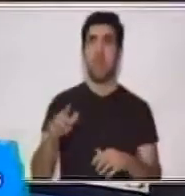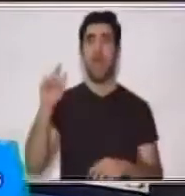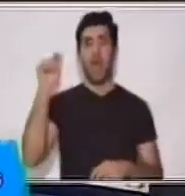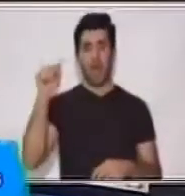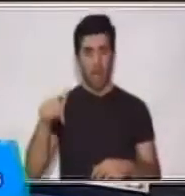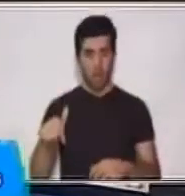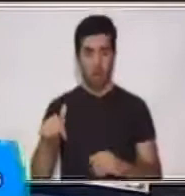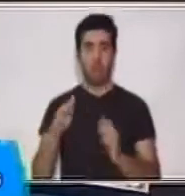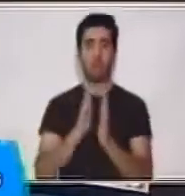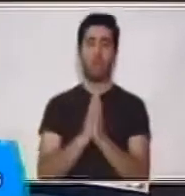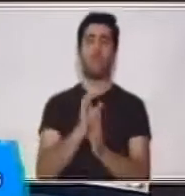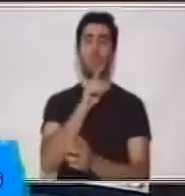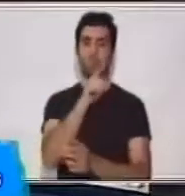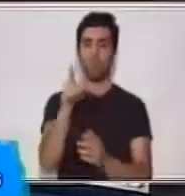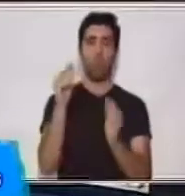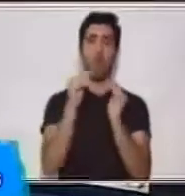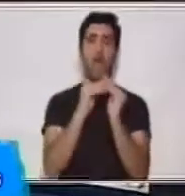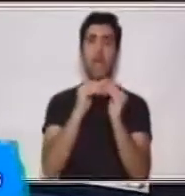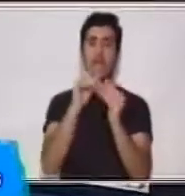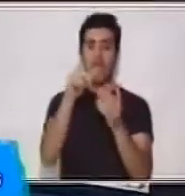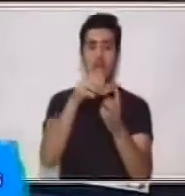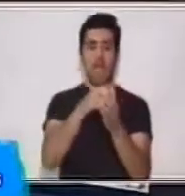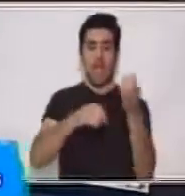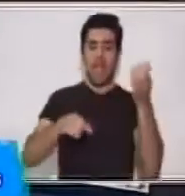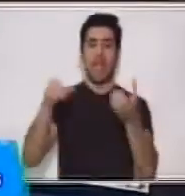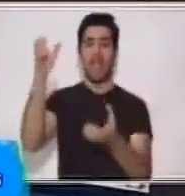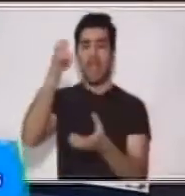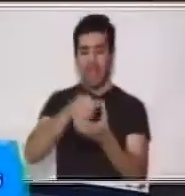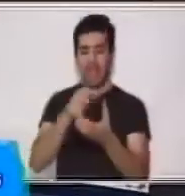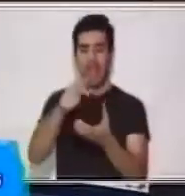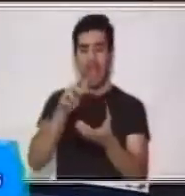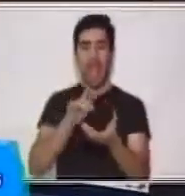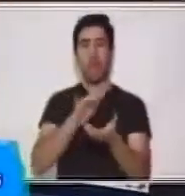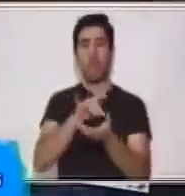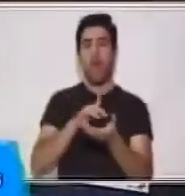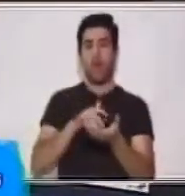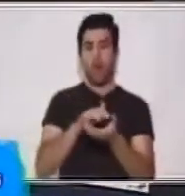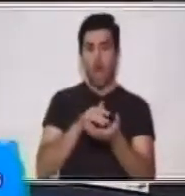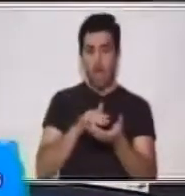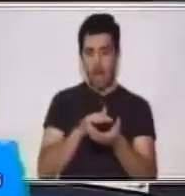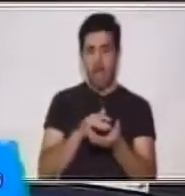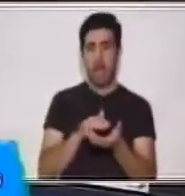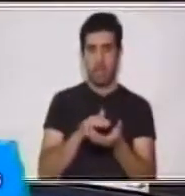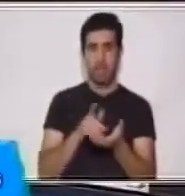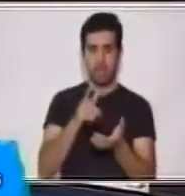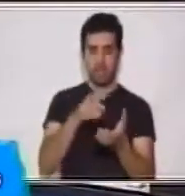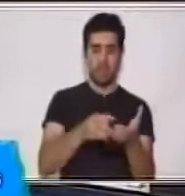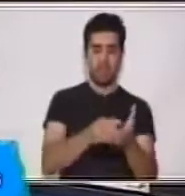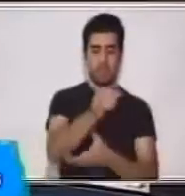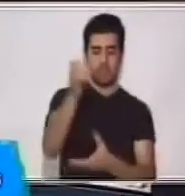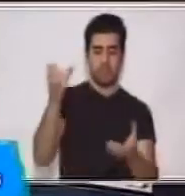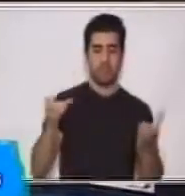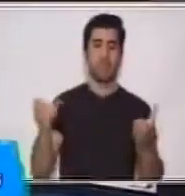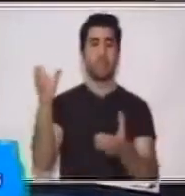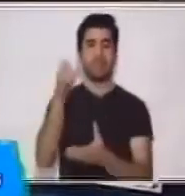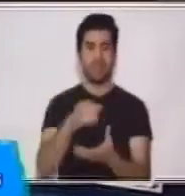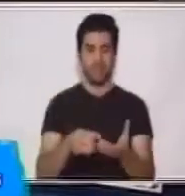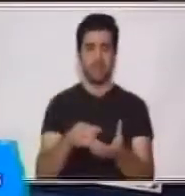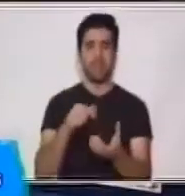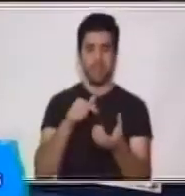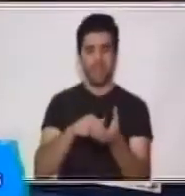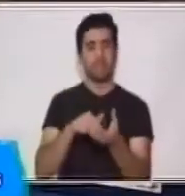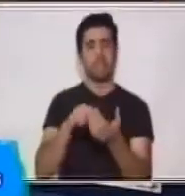casa vayamos y busquemos nuestra calculadora científica. En nuestra calculadora científica,